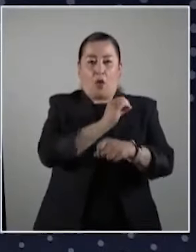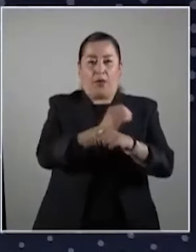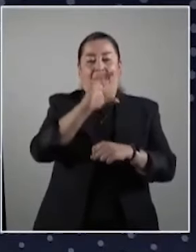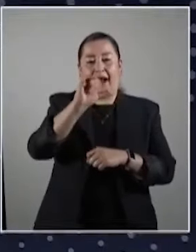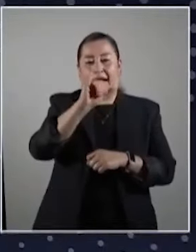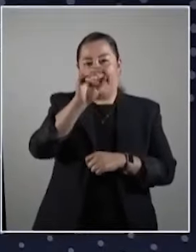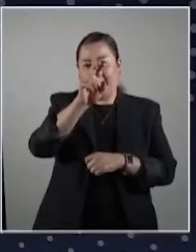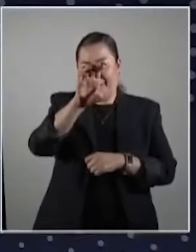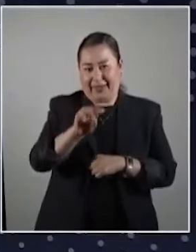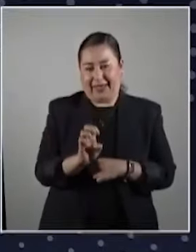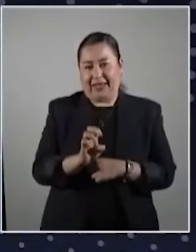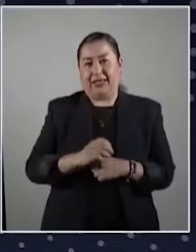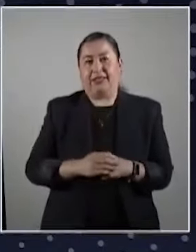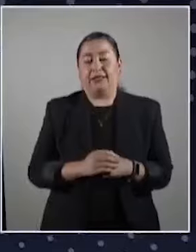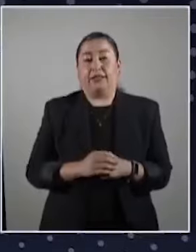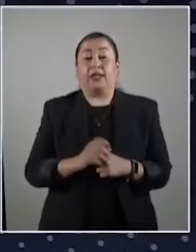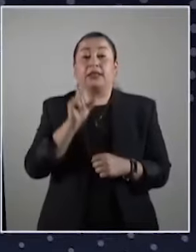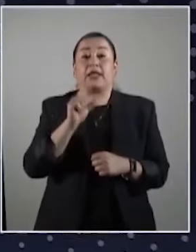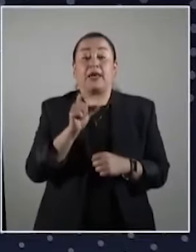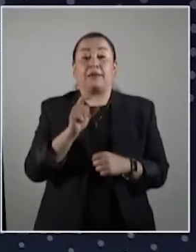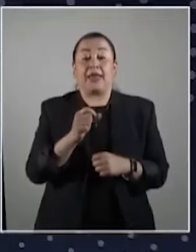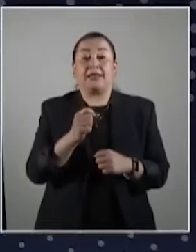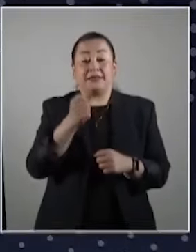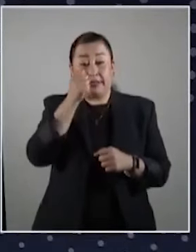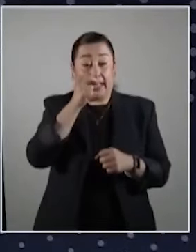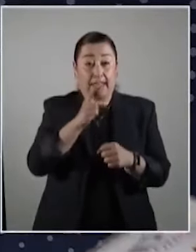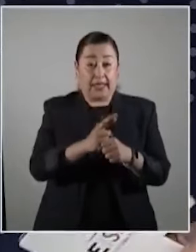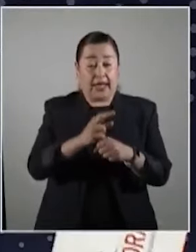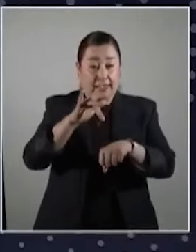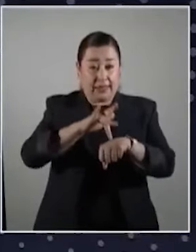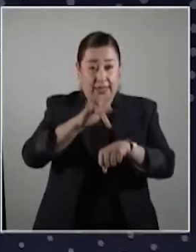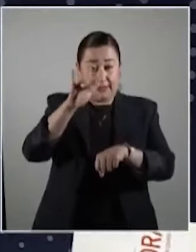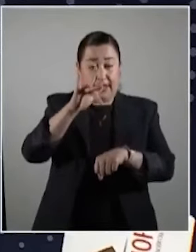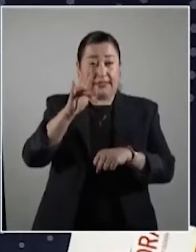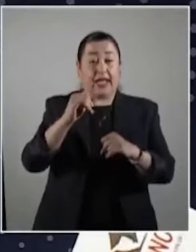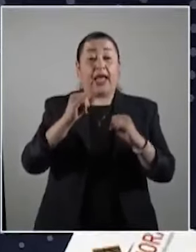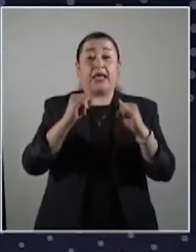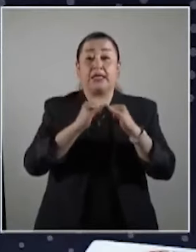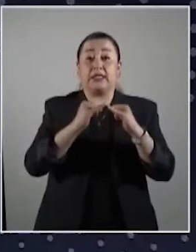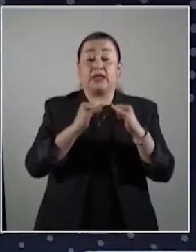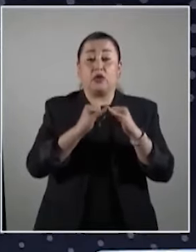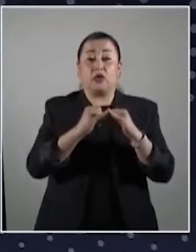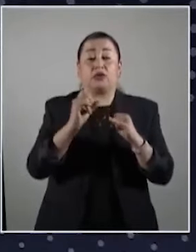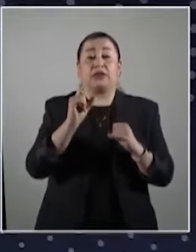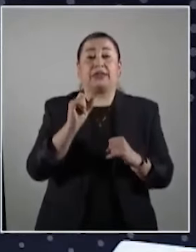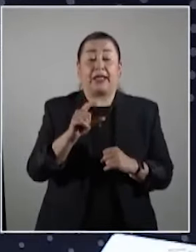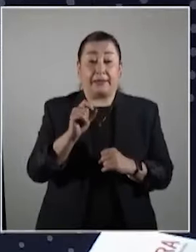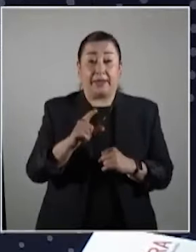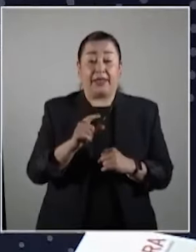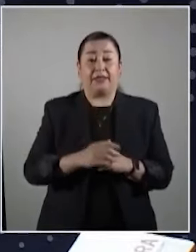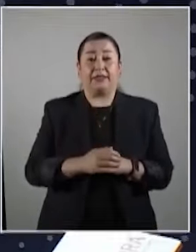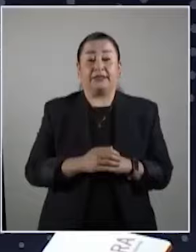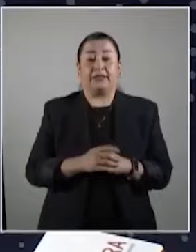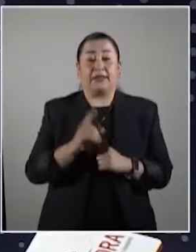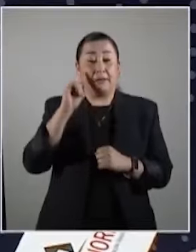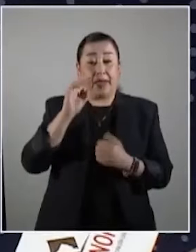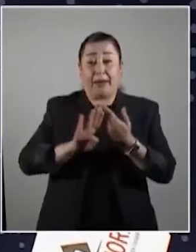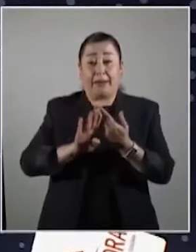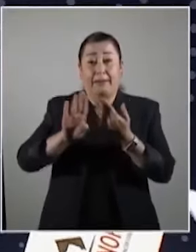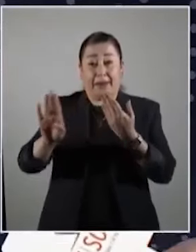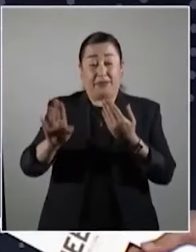cívica subsecretaría de la transparencia a nivel institucional el modelo rector de de prevención y